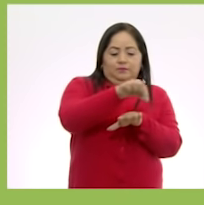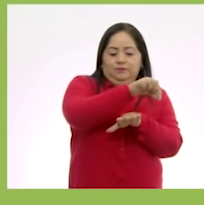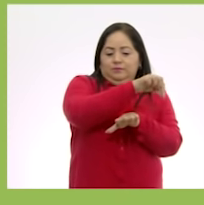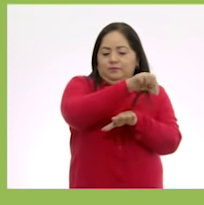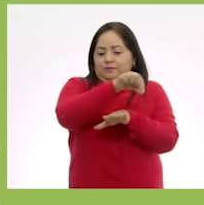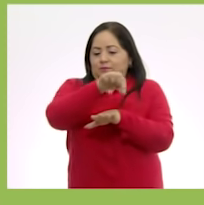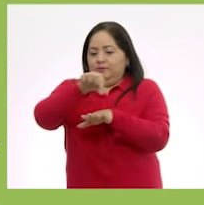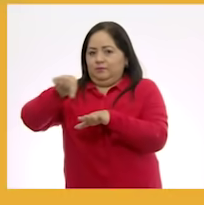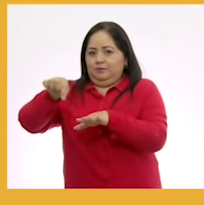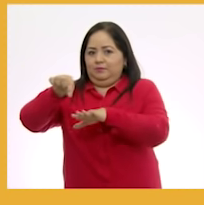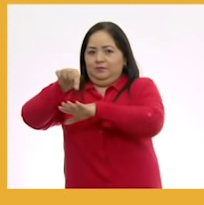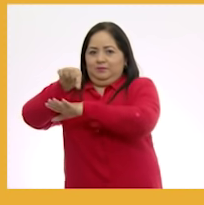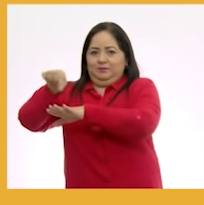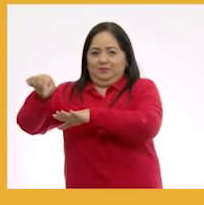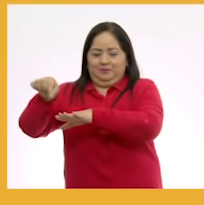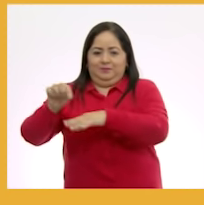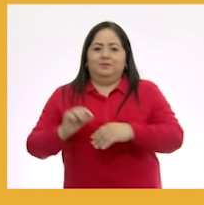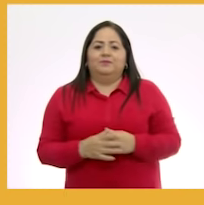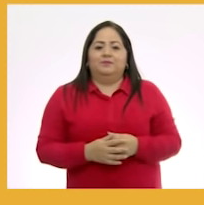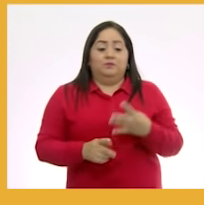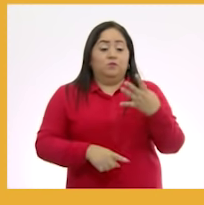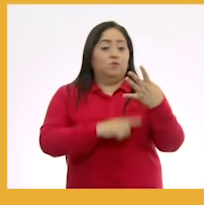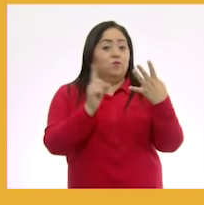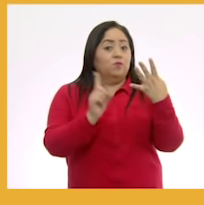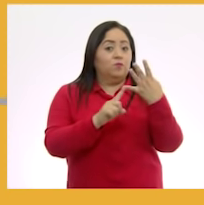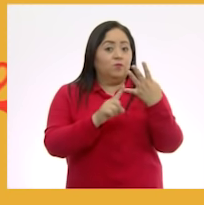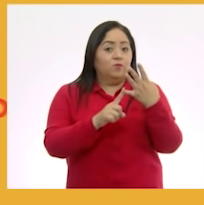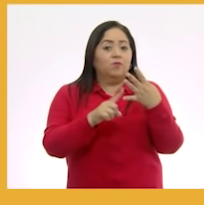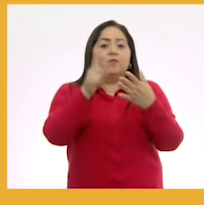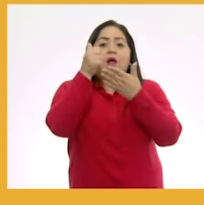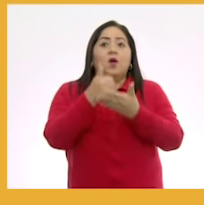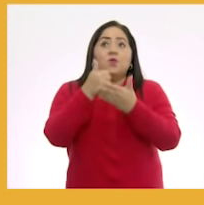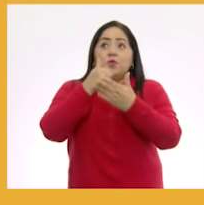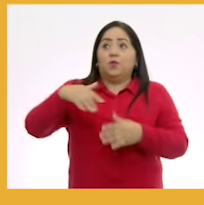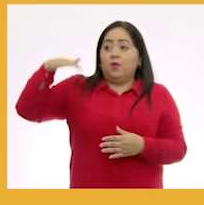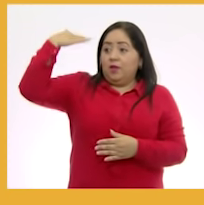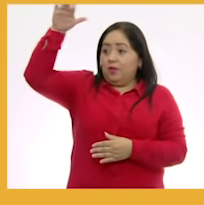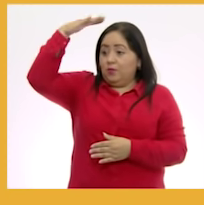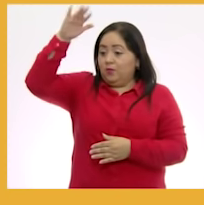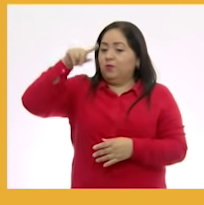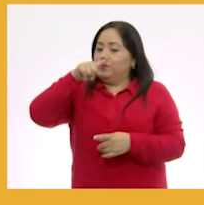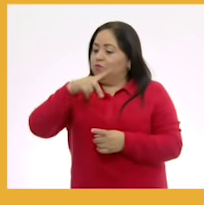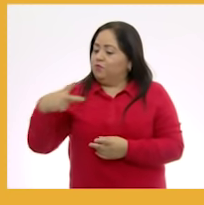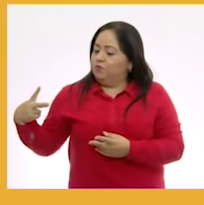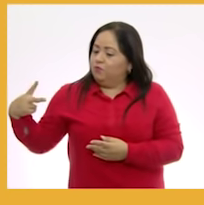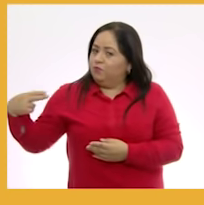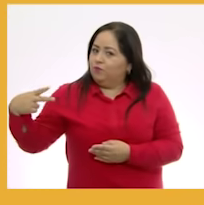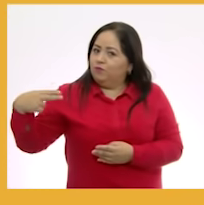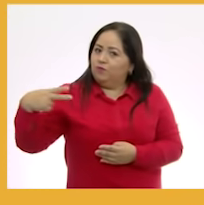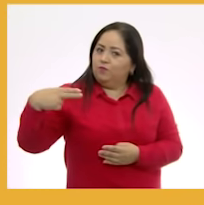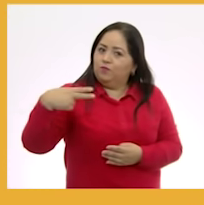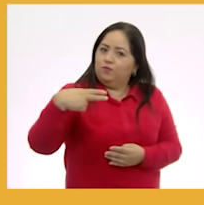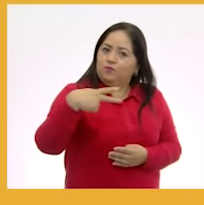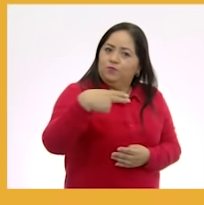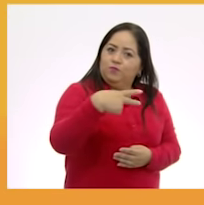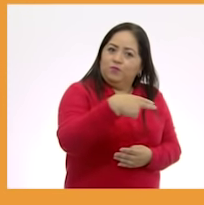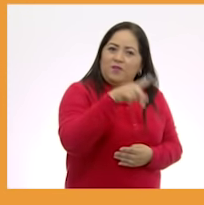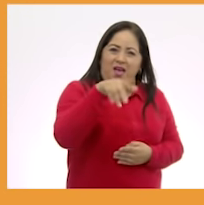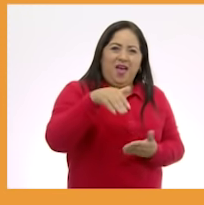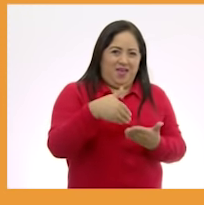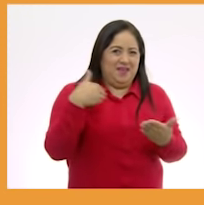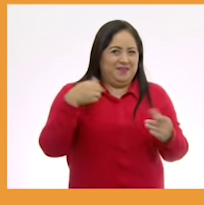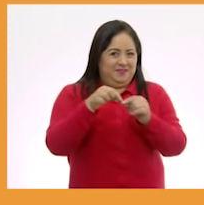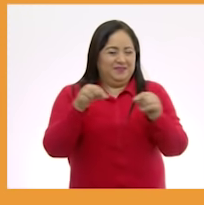horizontal entre los dos puntos. 4. Con ayuda de un adulto, corta sobre la línea horizontal que